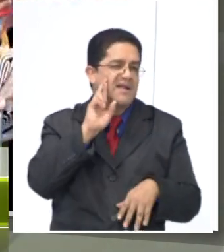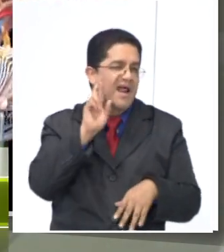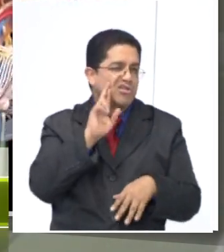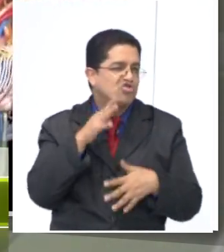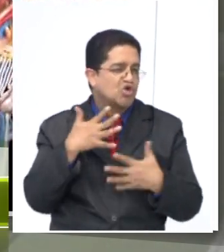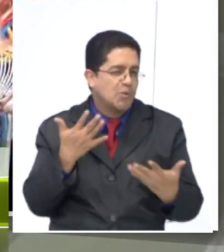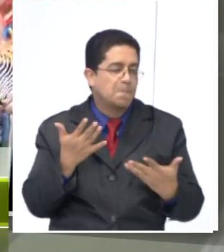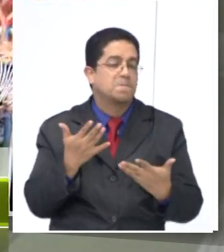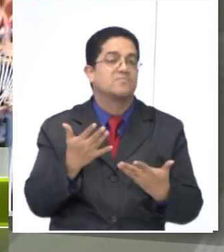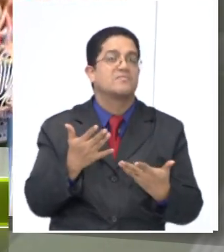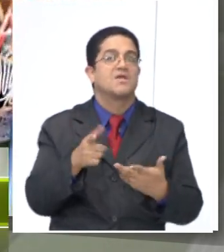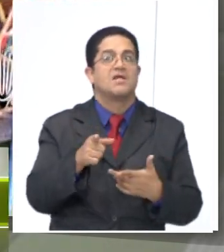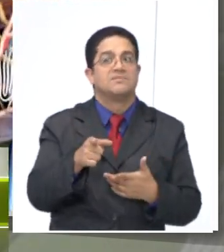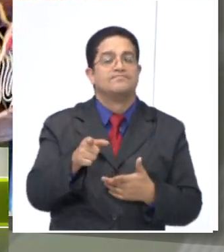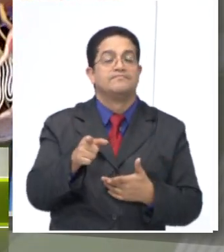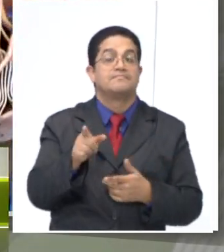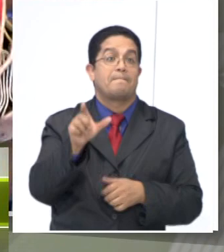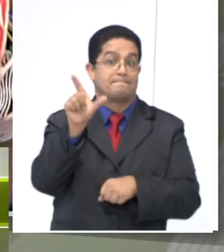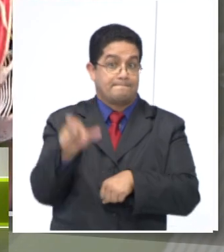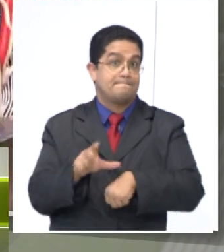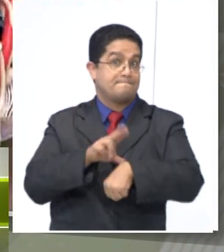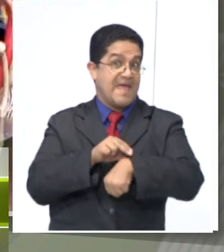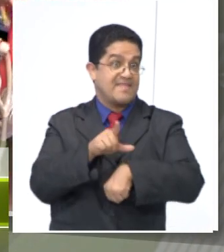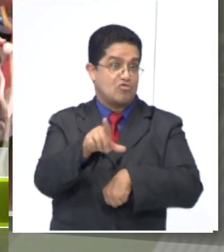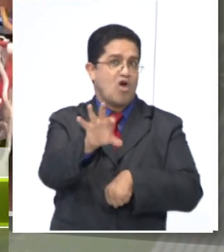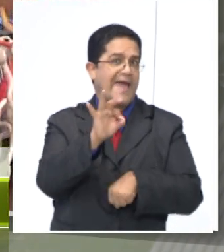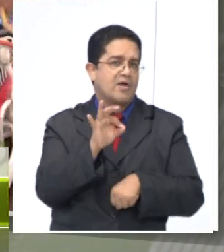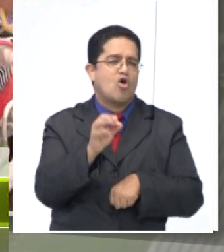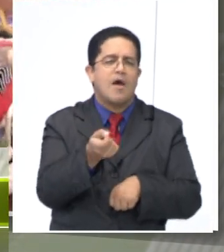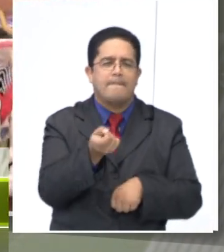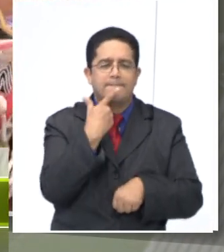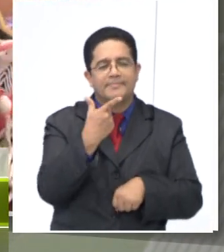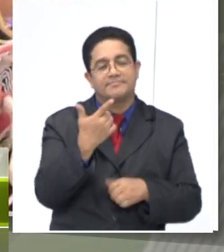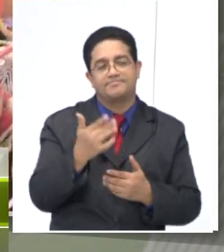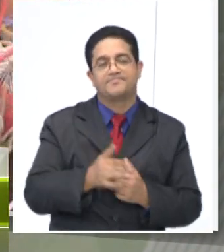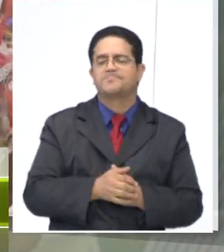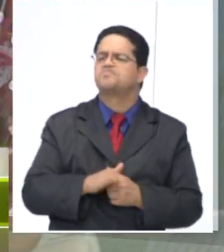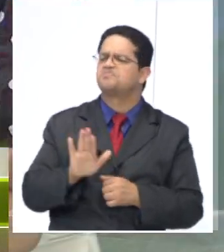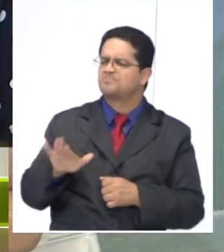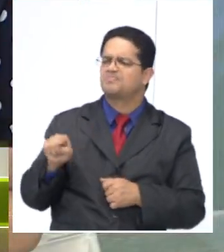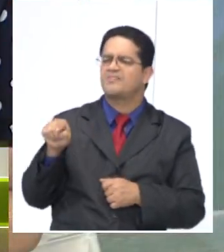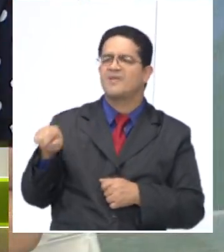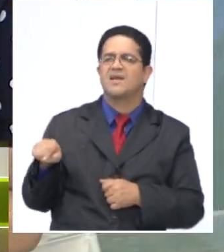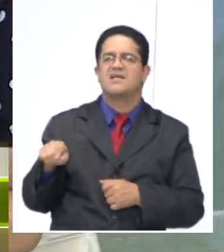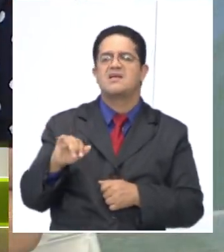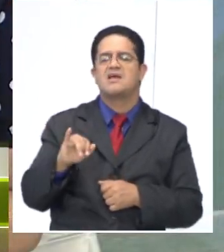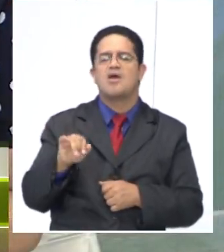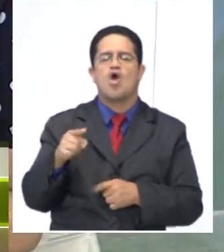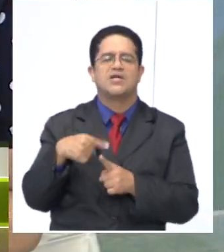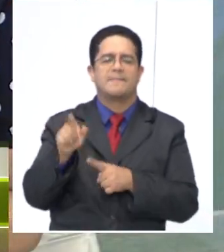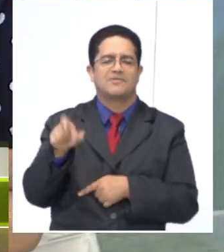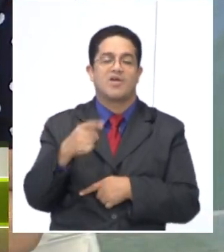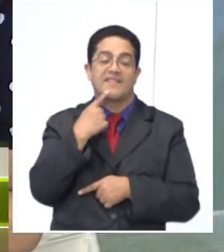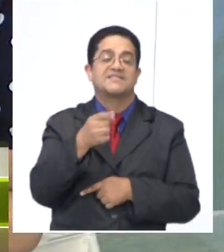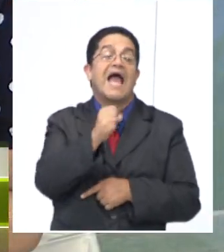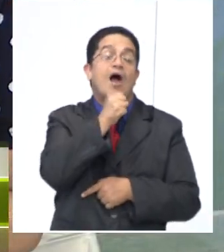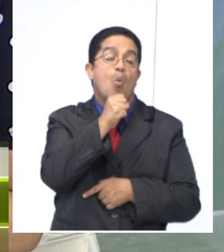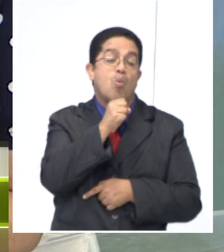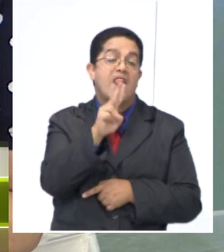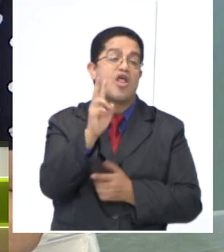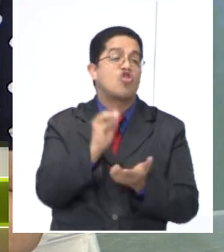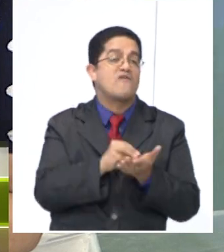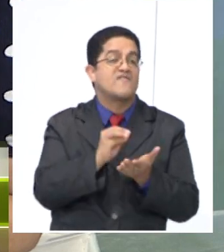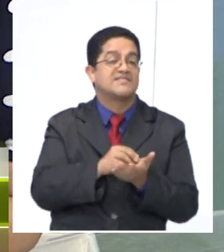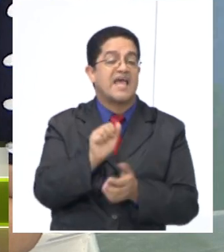el tratamiento va a ser elegido conforme se individualice cada paciente. Por acá nos escribe Javi y nos dice: mi abuela tuvo 2 ACV